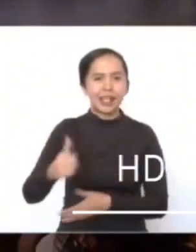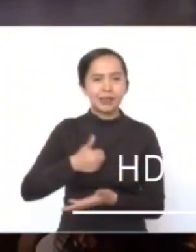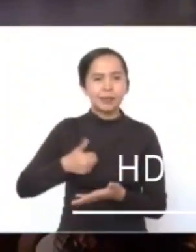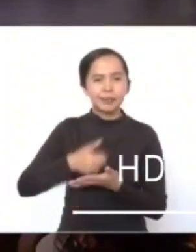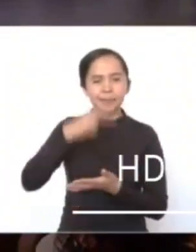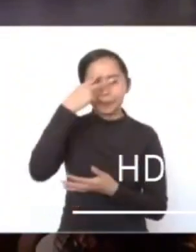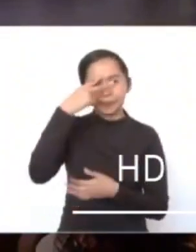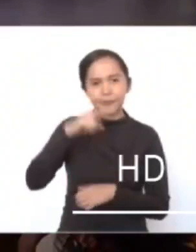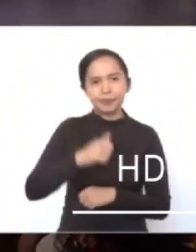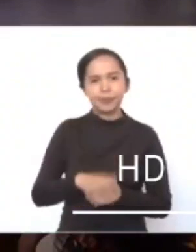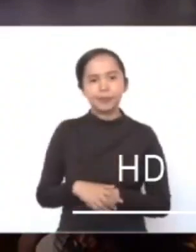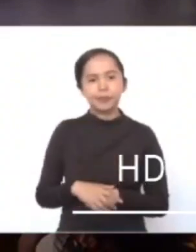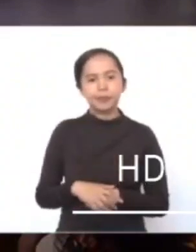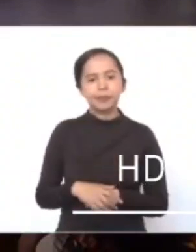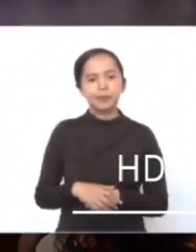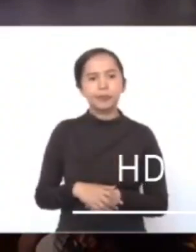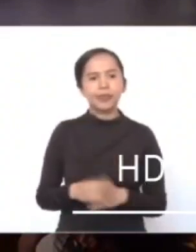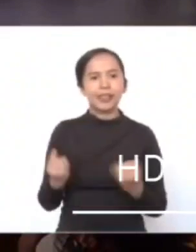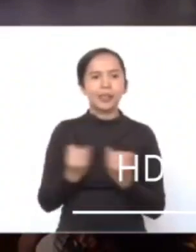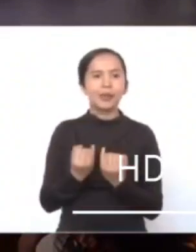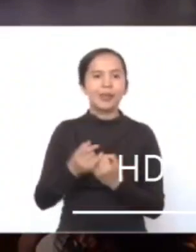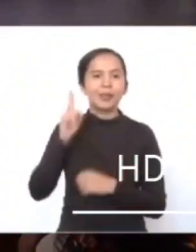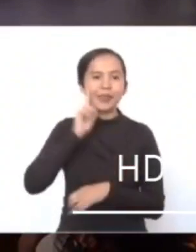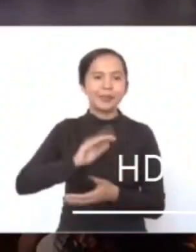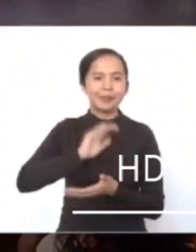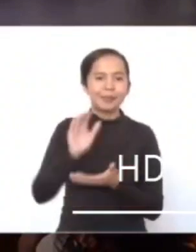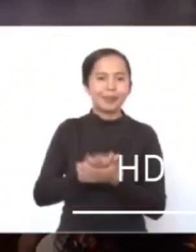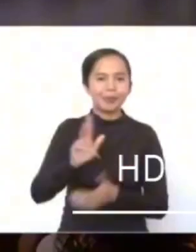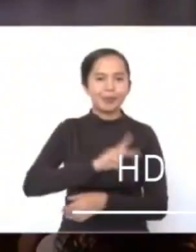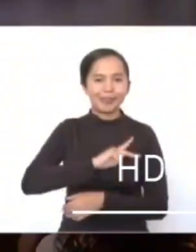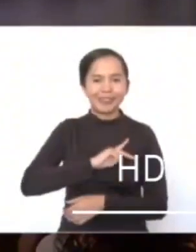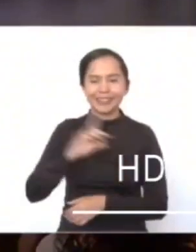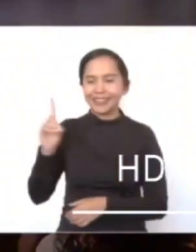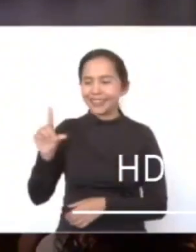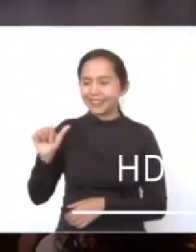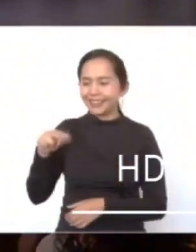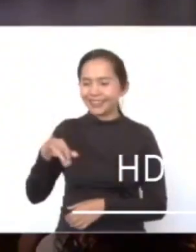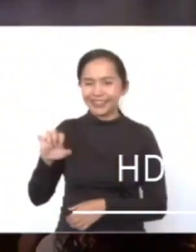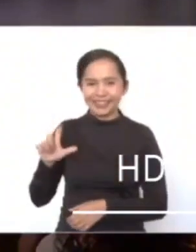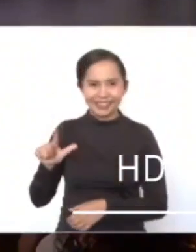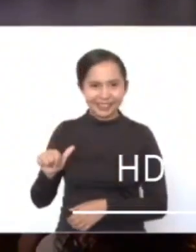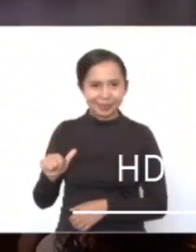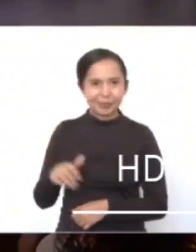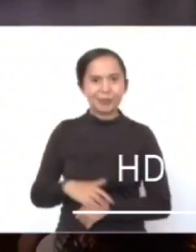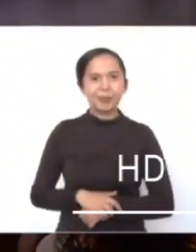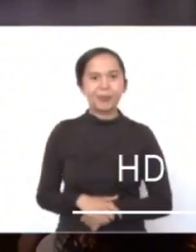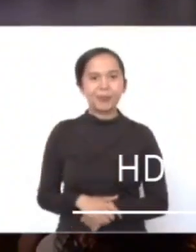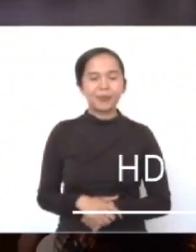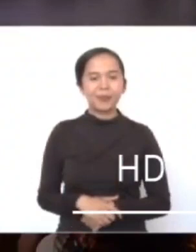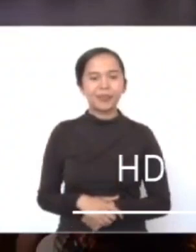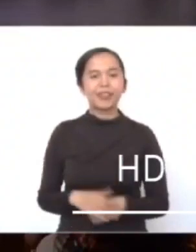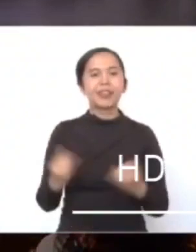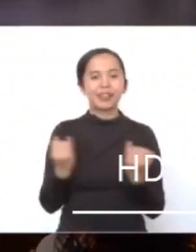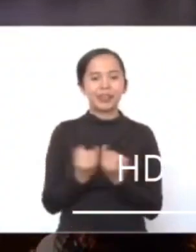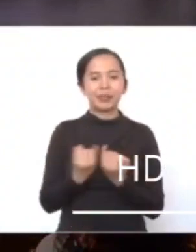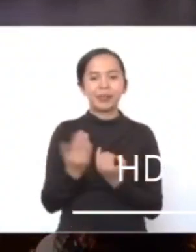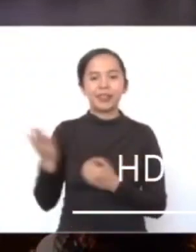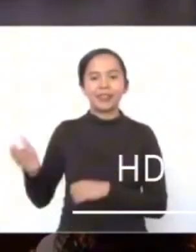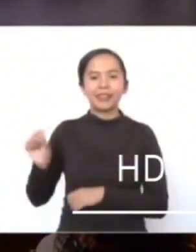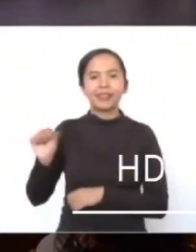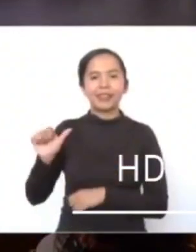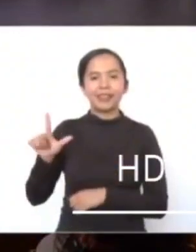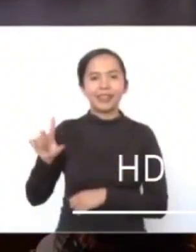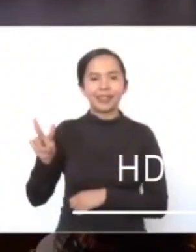Ciudad de México, a mi esposa Daniela, por supuesto, y a Salvador